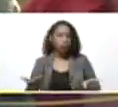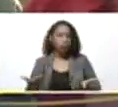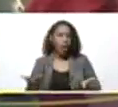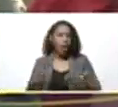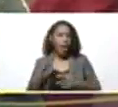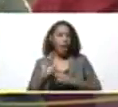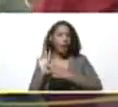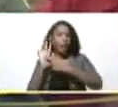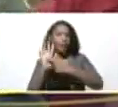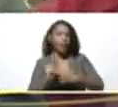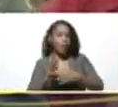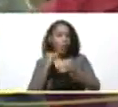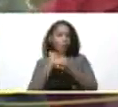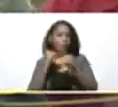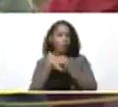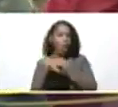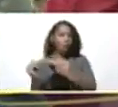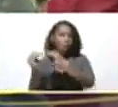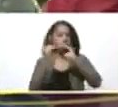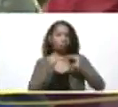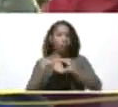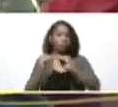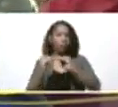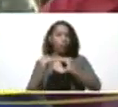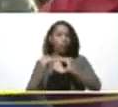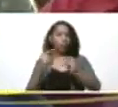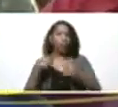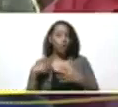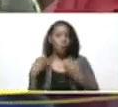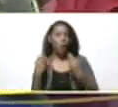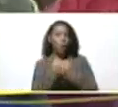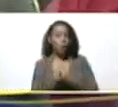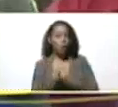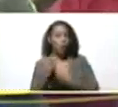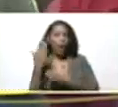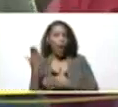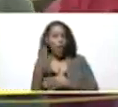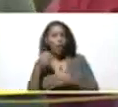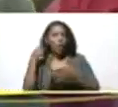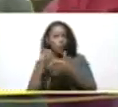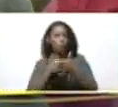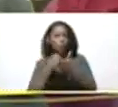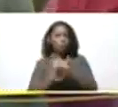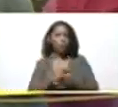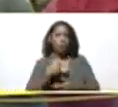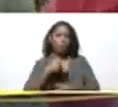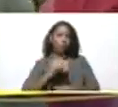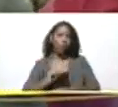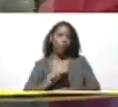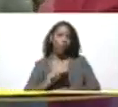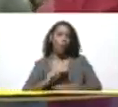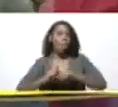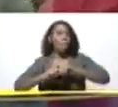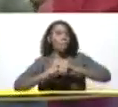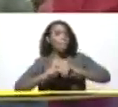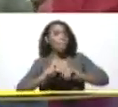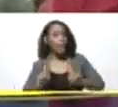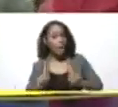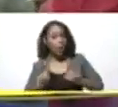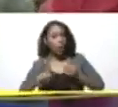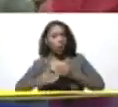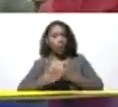representamos lo mismo. No estuve al lado de ellos combatiendo ese día, pero al